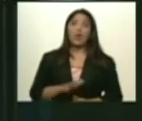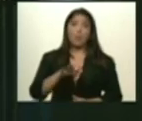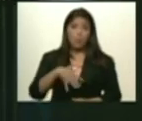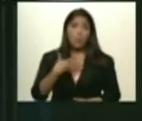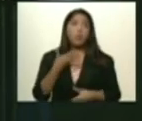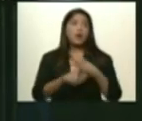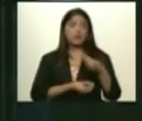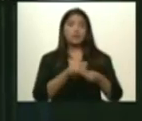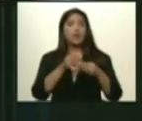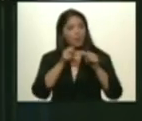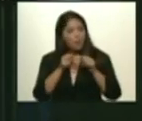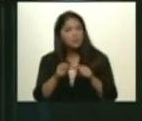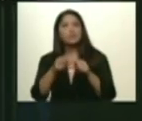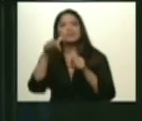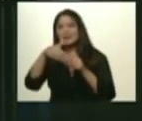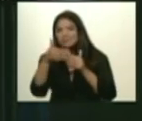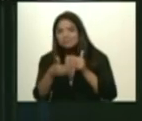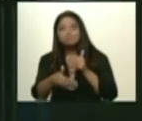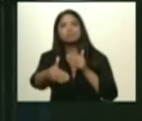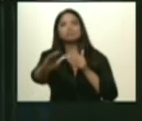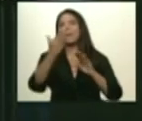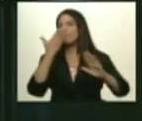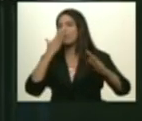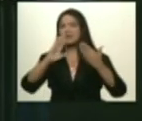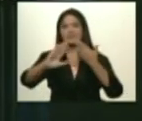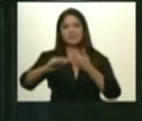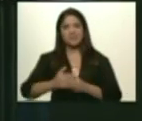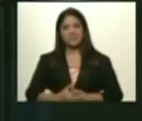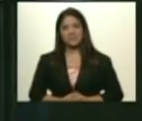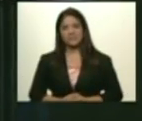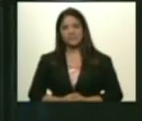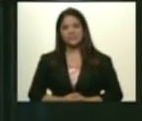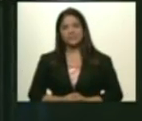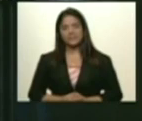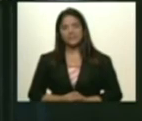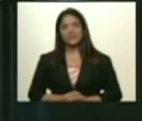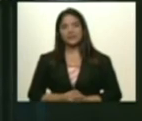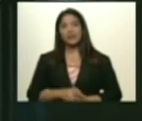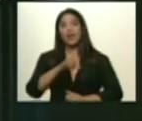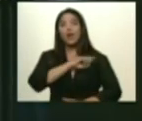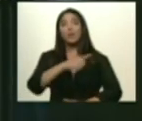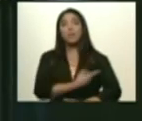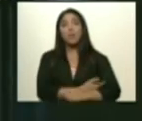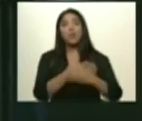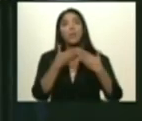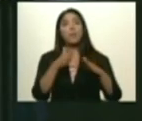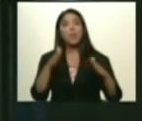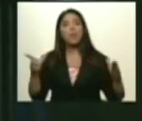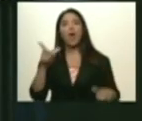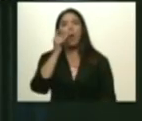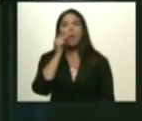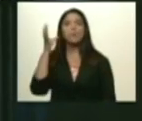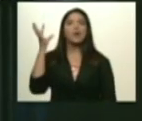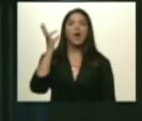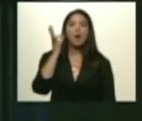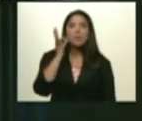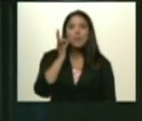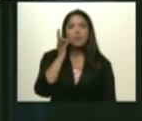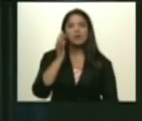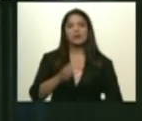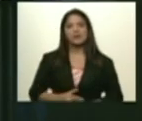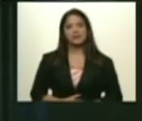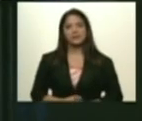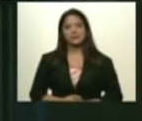todo y que lo podrá todo de aquí en adelante y siempre. El poder popular del hombre, de la mujer, de a pie,